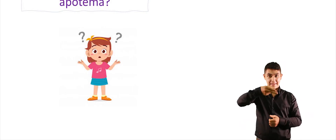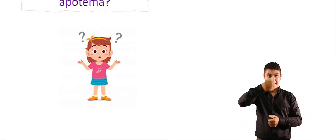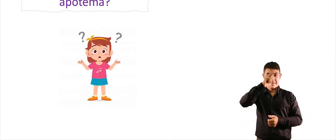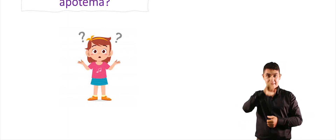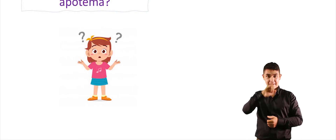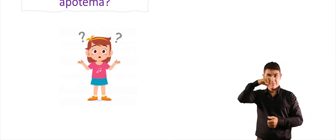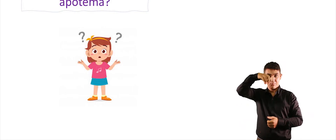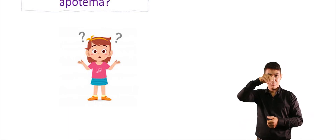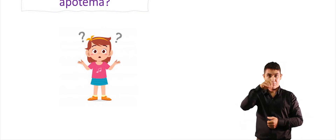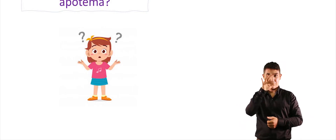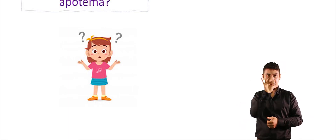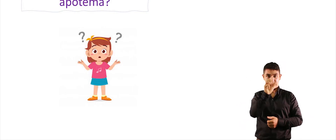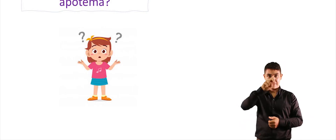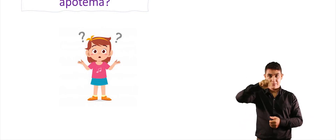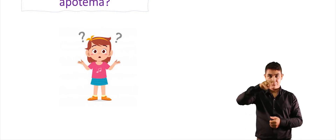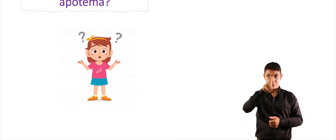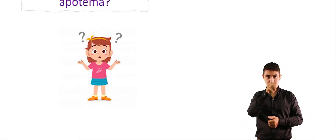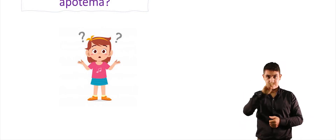hipotenusa.